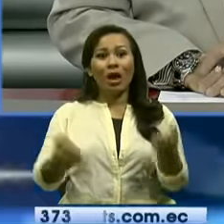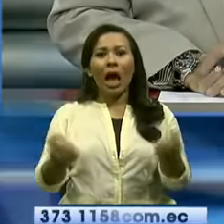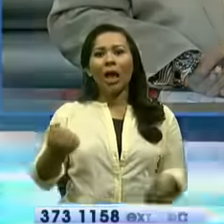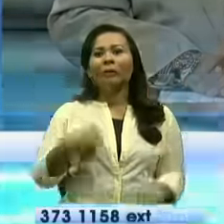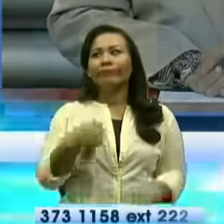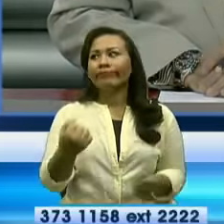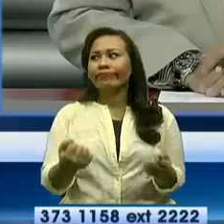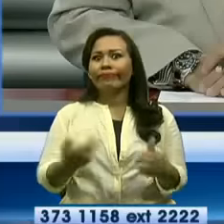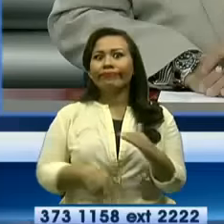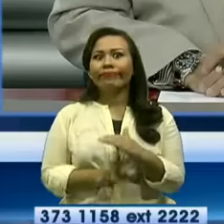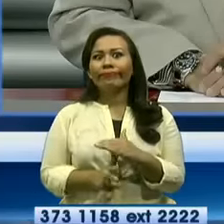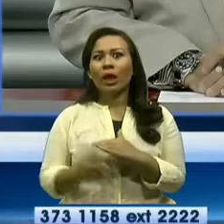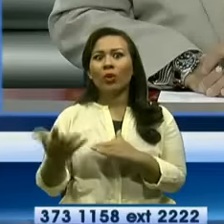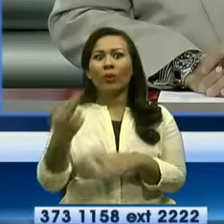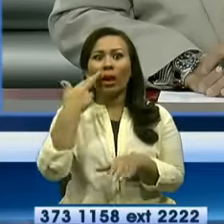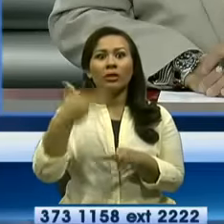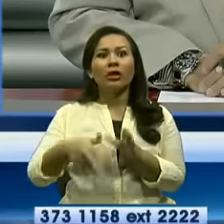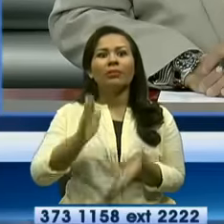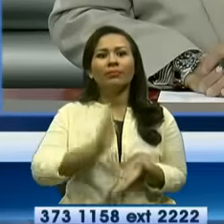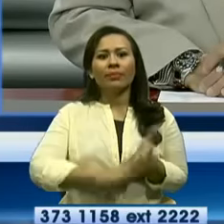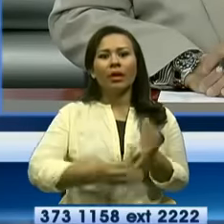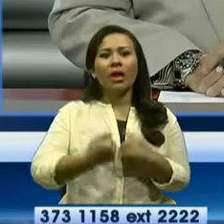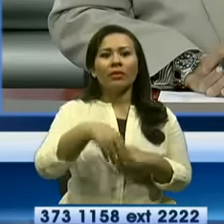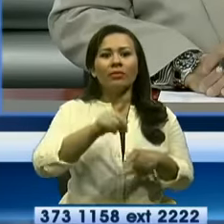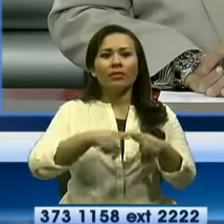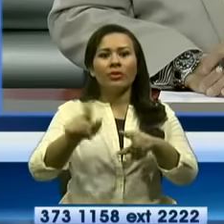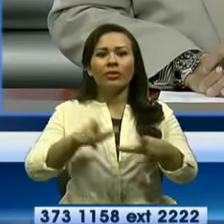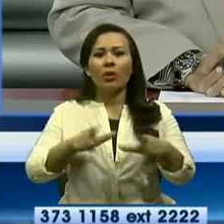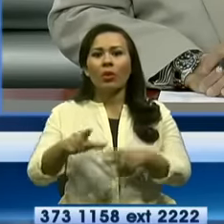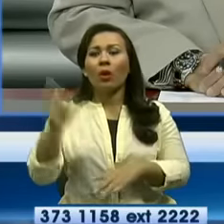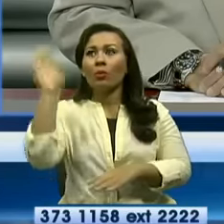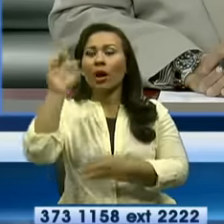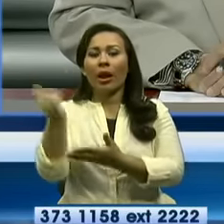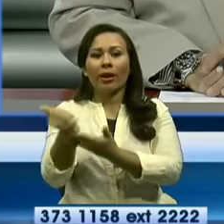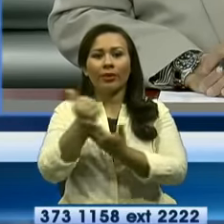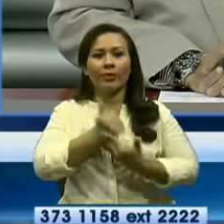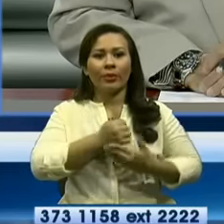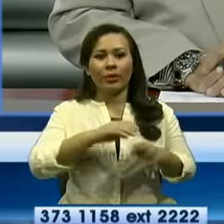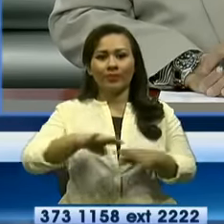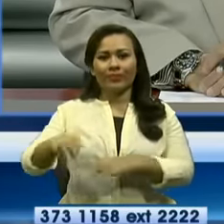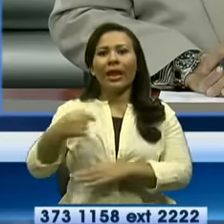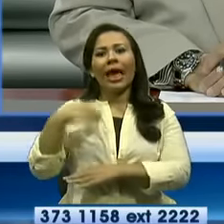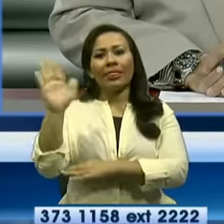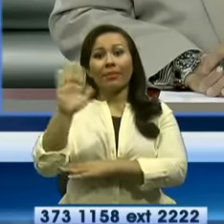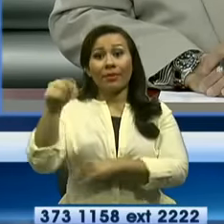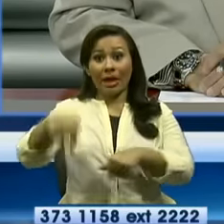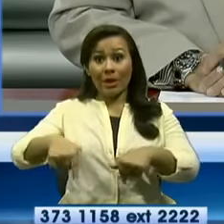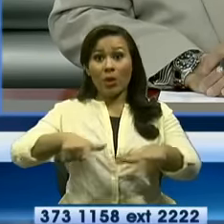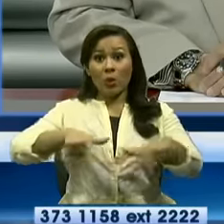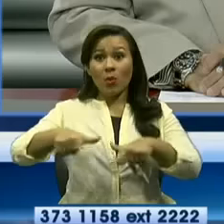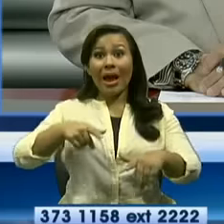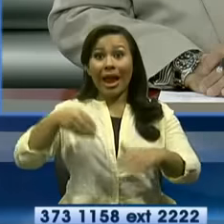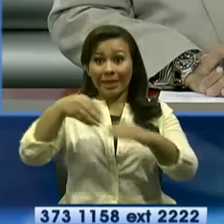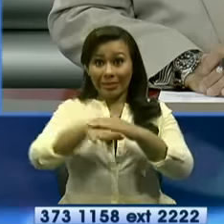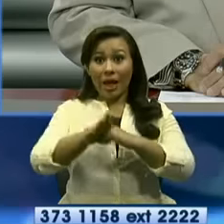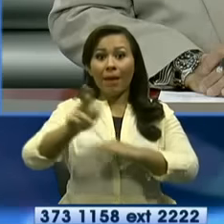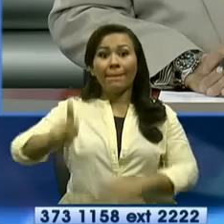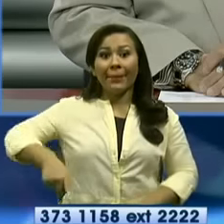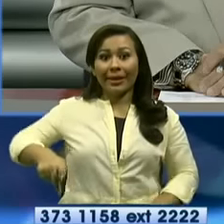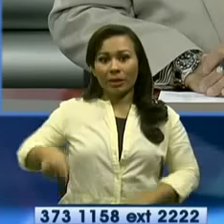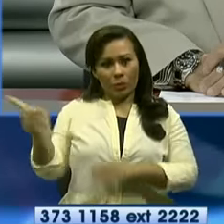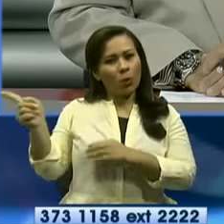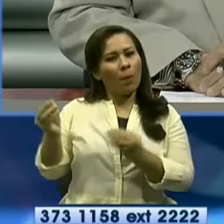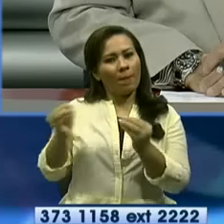ya no contaban con combustible. Hugo, nos despedimos nosotros desde el ingreso a Pedernales. Continúas tú con más